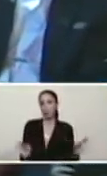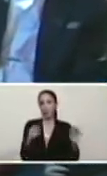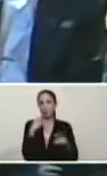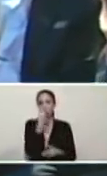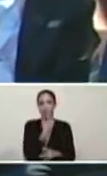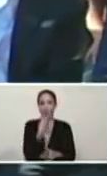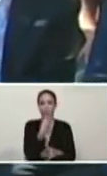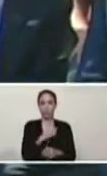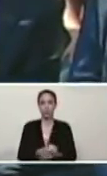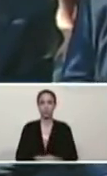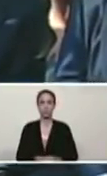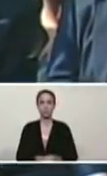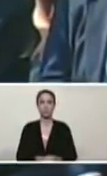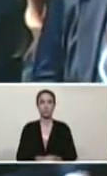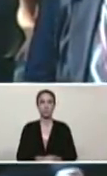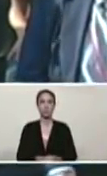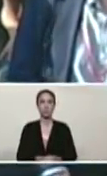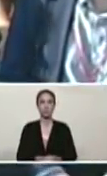Thank you very much.